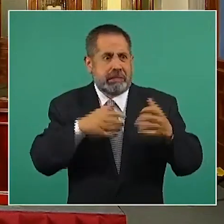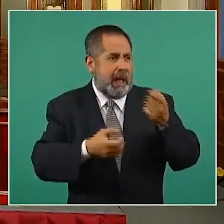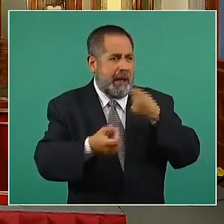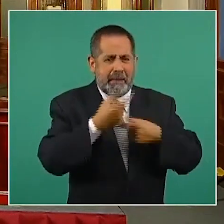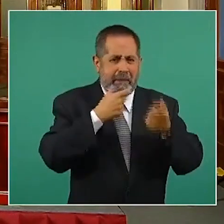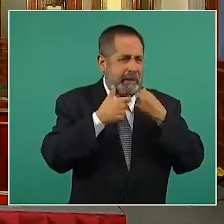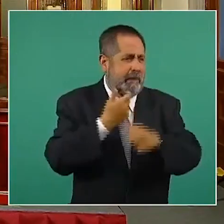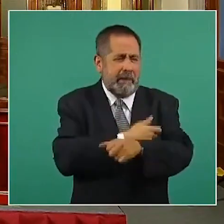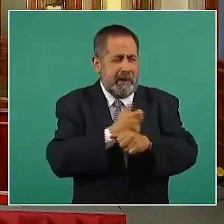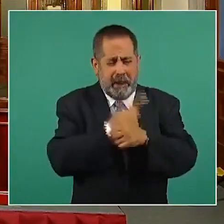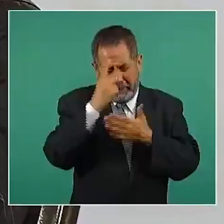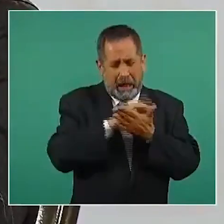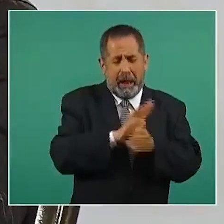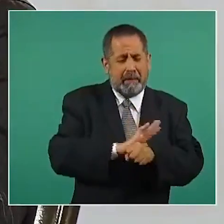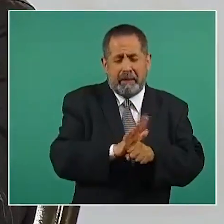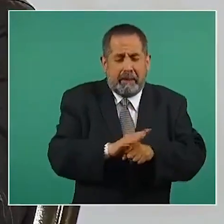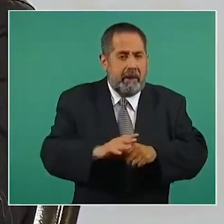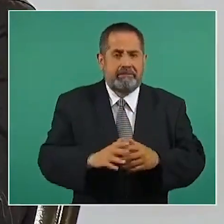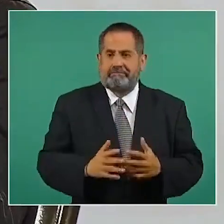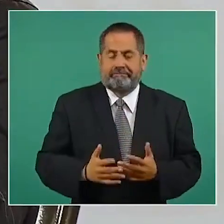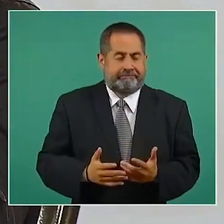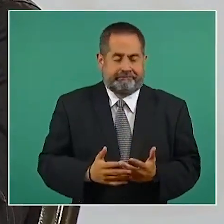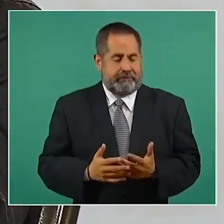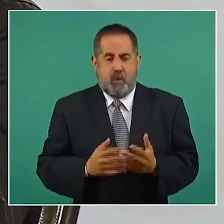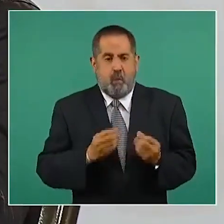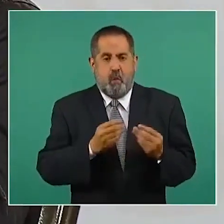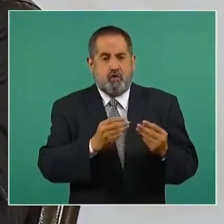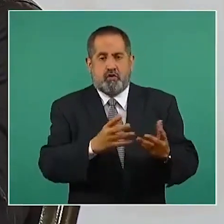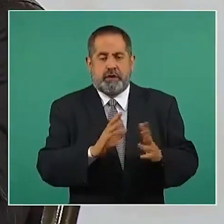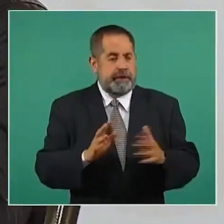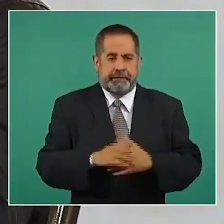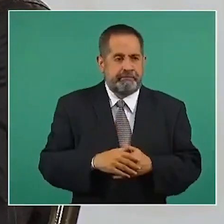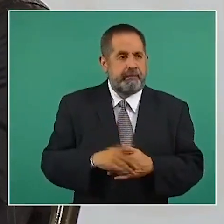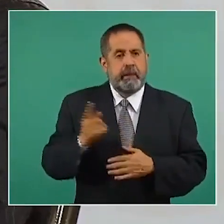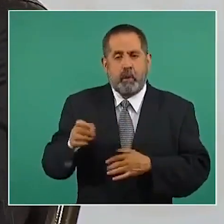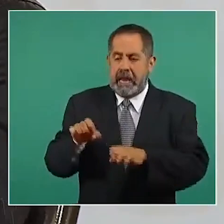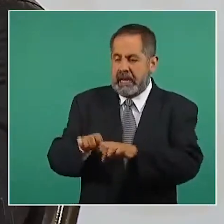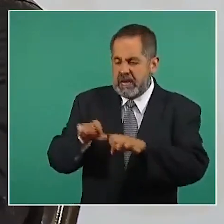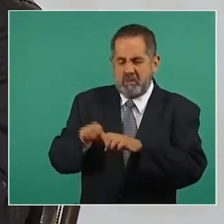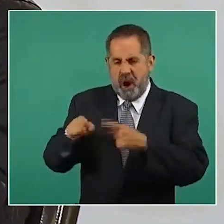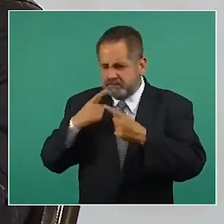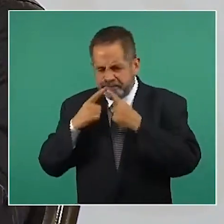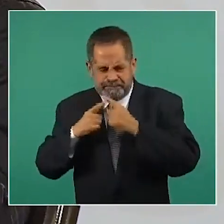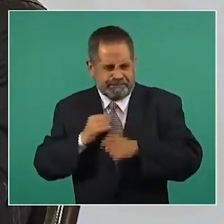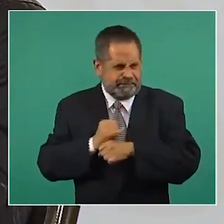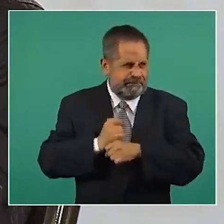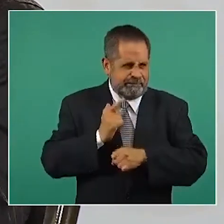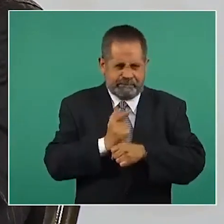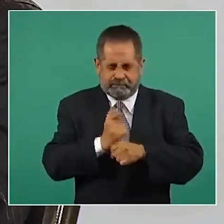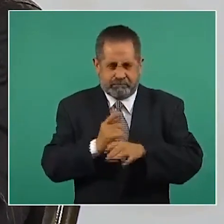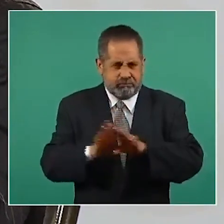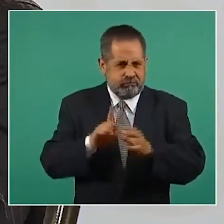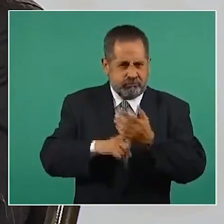el problema COVID en nuestros hospitales e institutos. Este equipo, por tanto, continuamente,